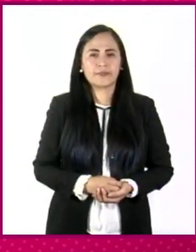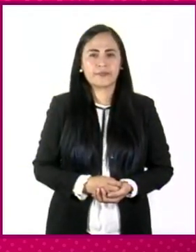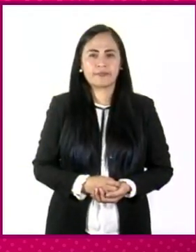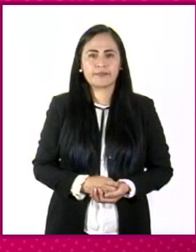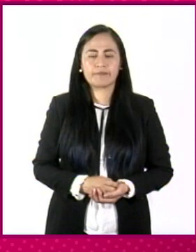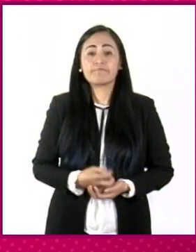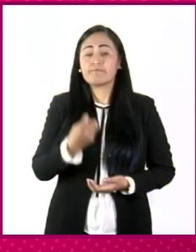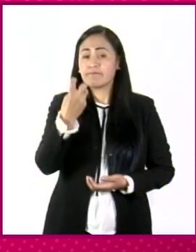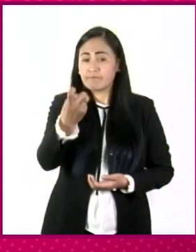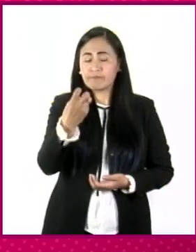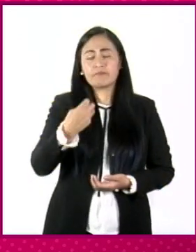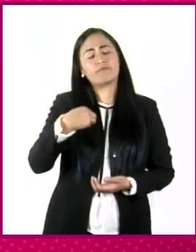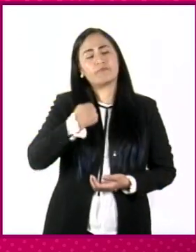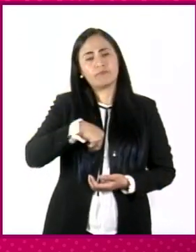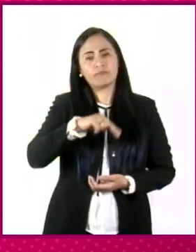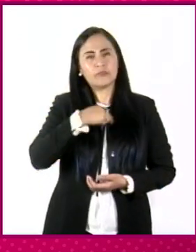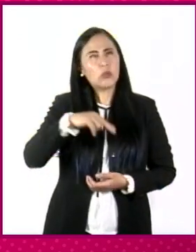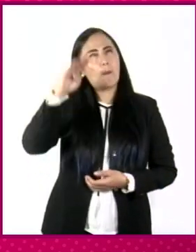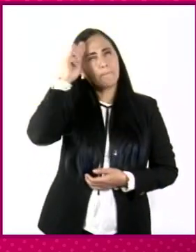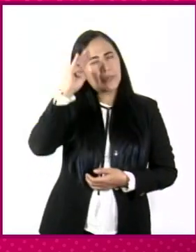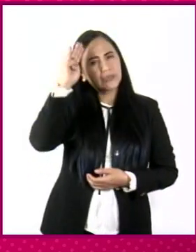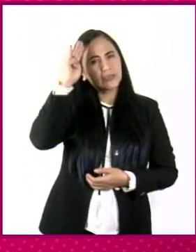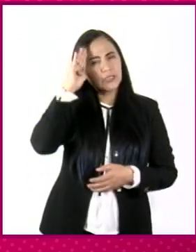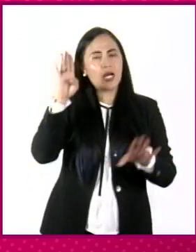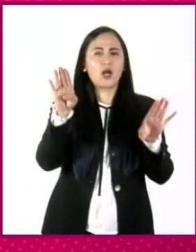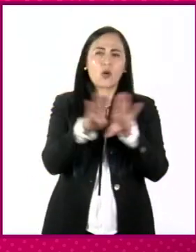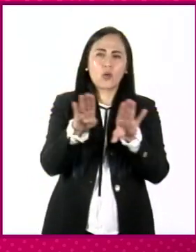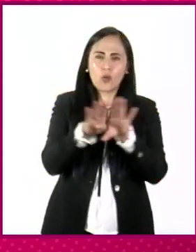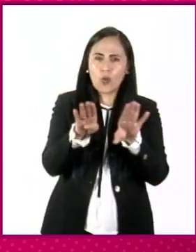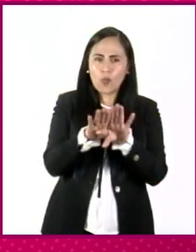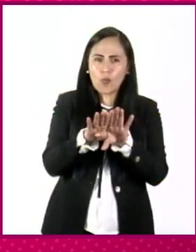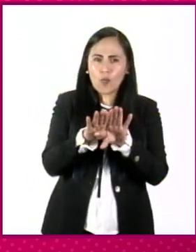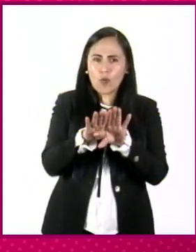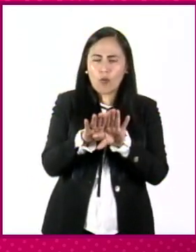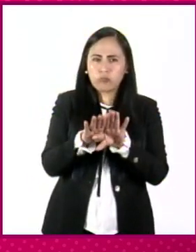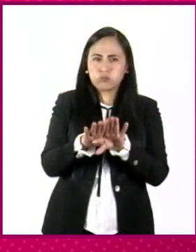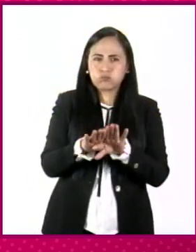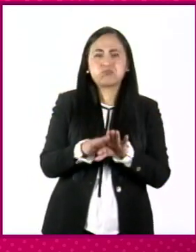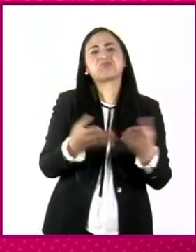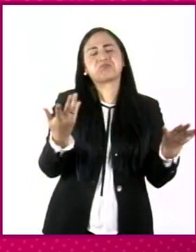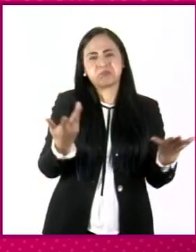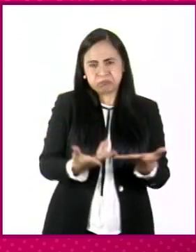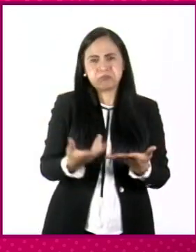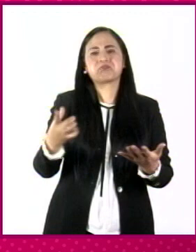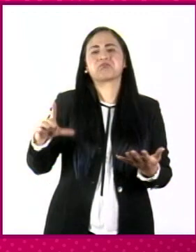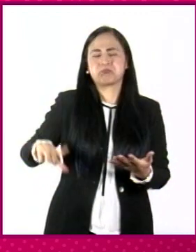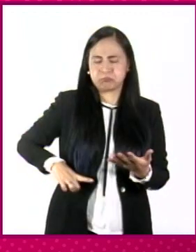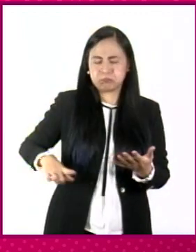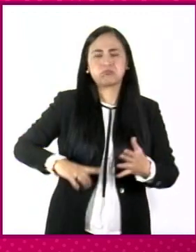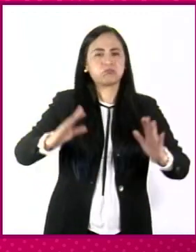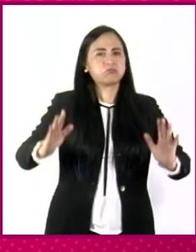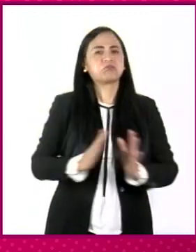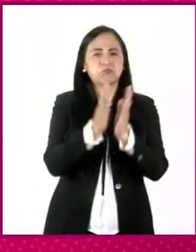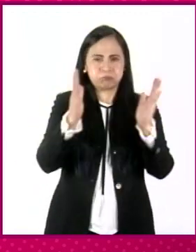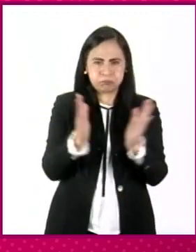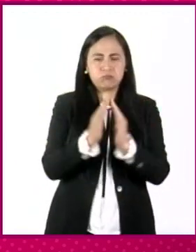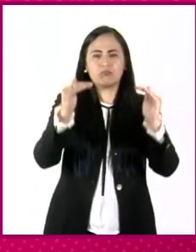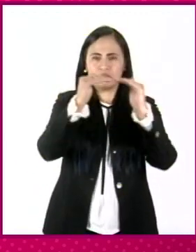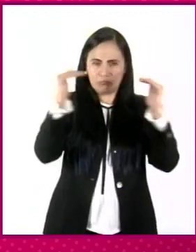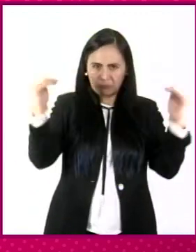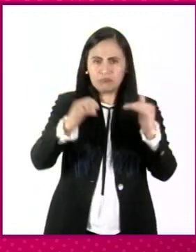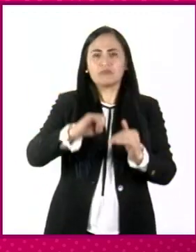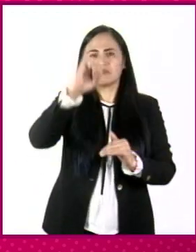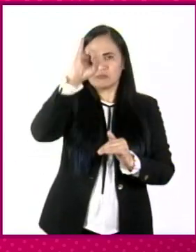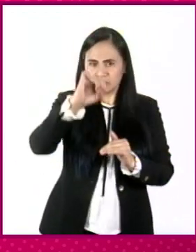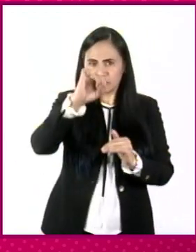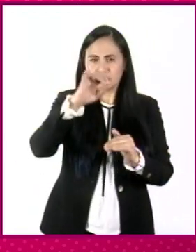nos permitiría pensar en la conformación de una república y de una democracia que tuviera justamente detrás